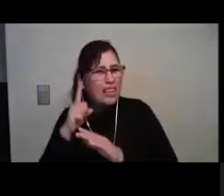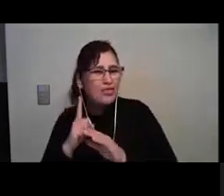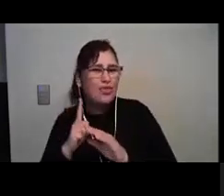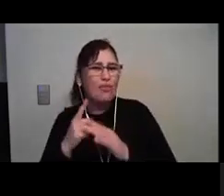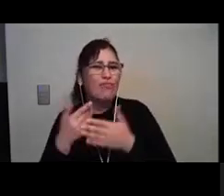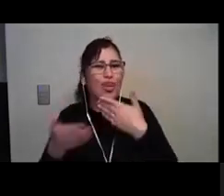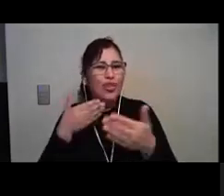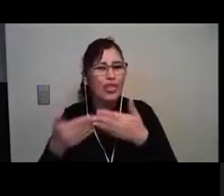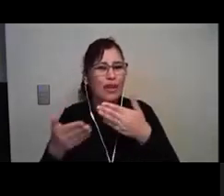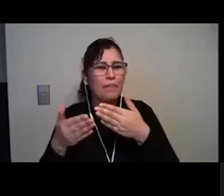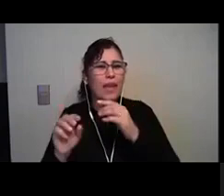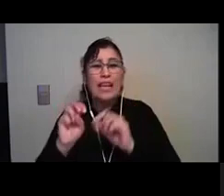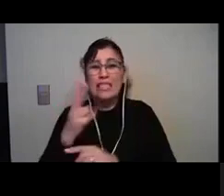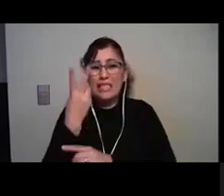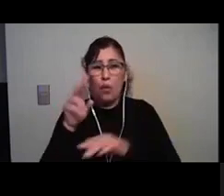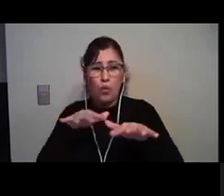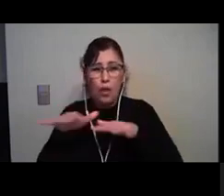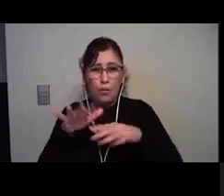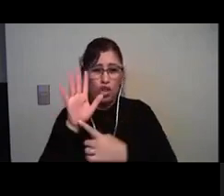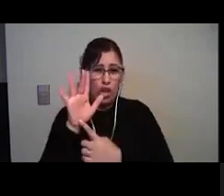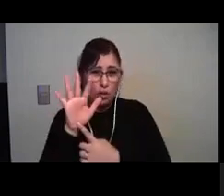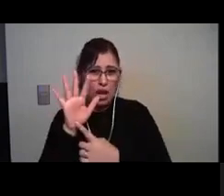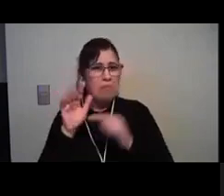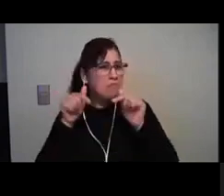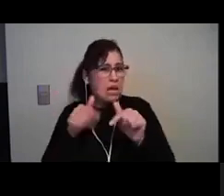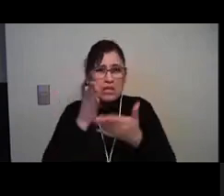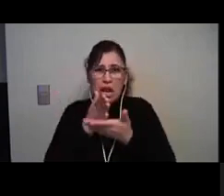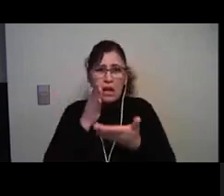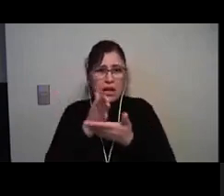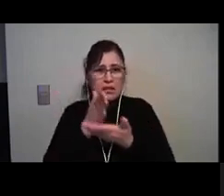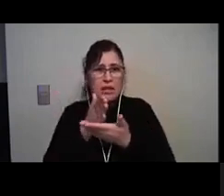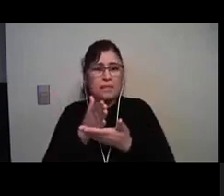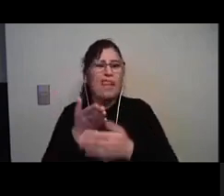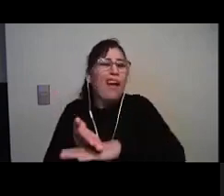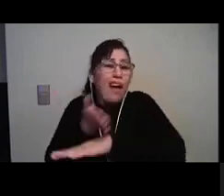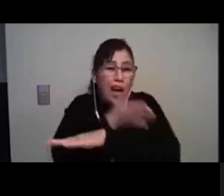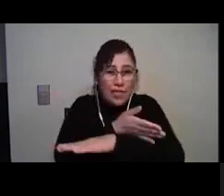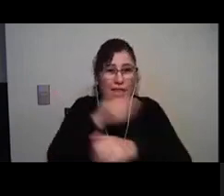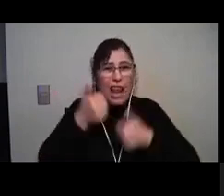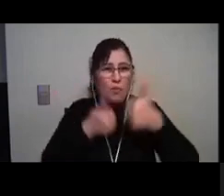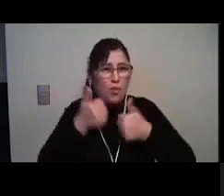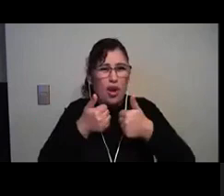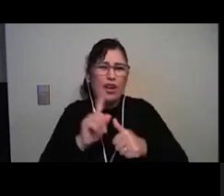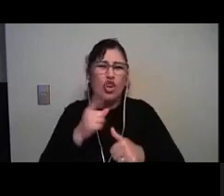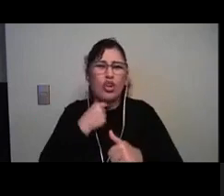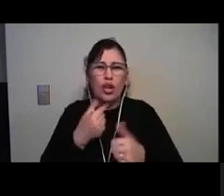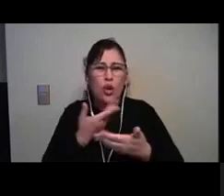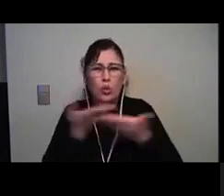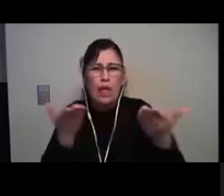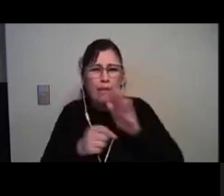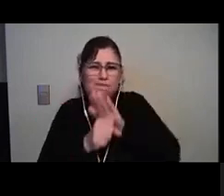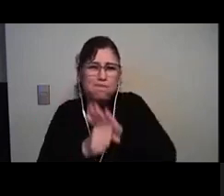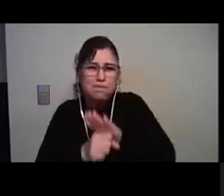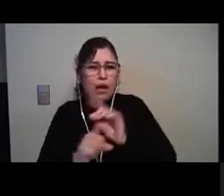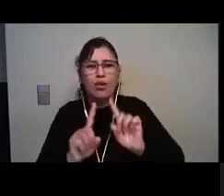Y eso sería la cátedra, entonces no quiero sobrecargarlo nada antes de la evaluación, ¿ya? Y tampoco quiero hacer una cátedra